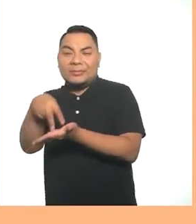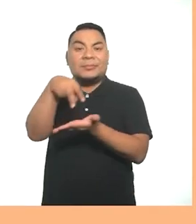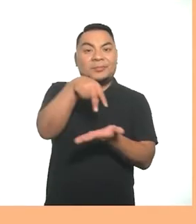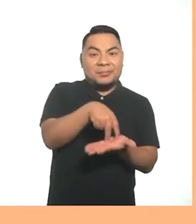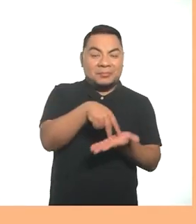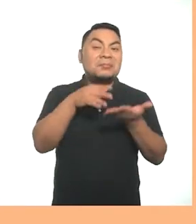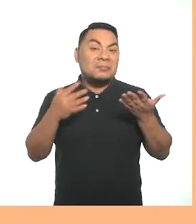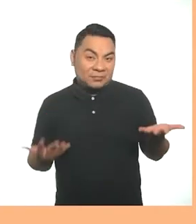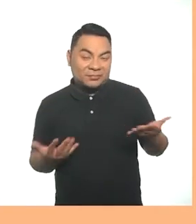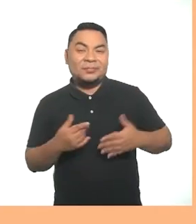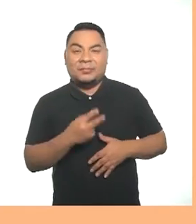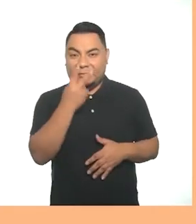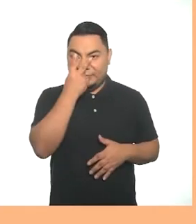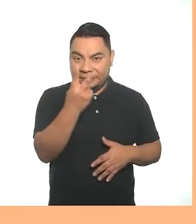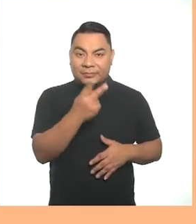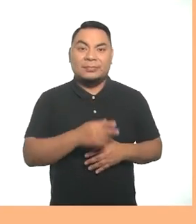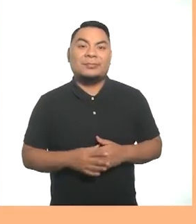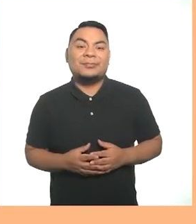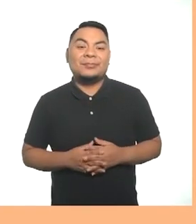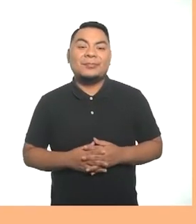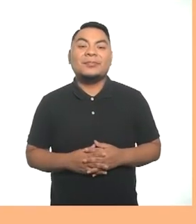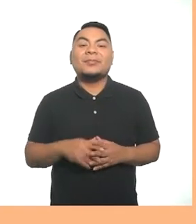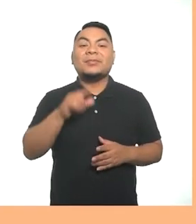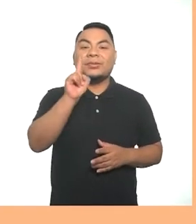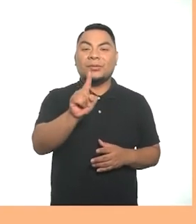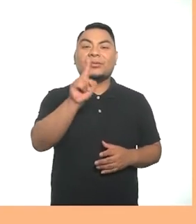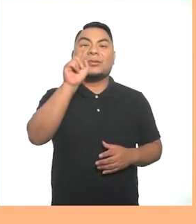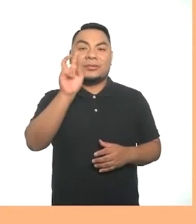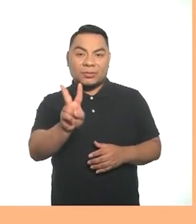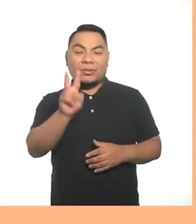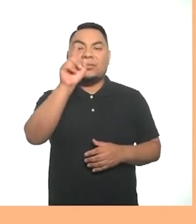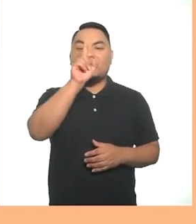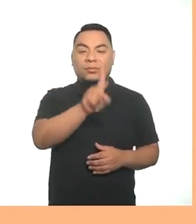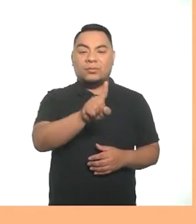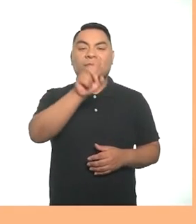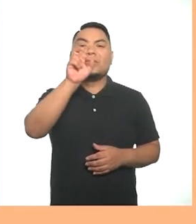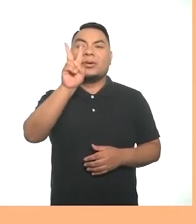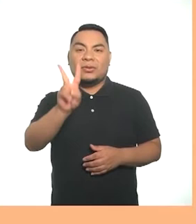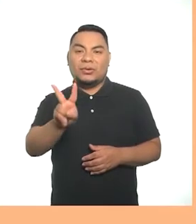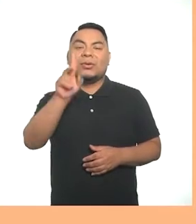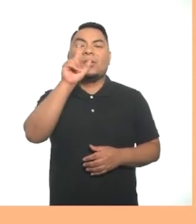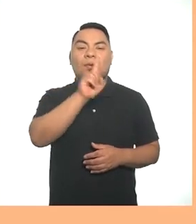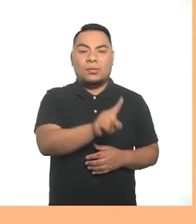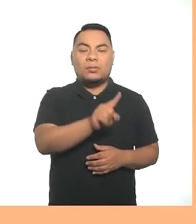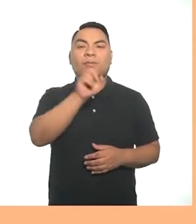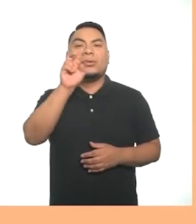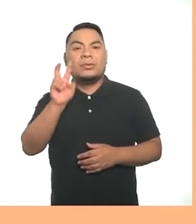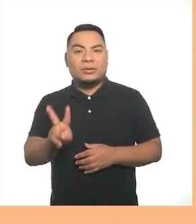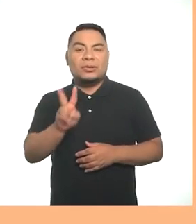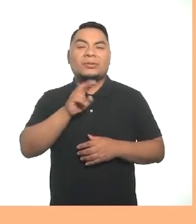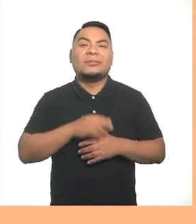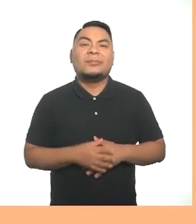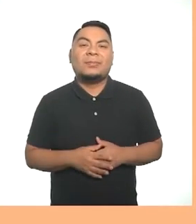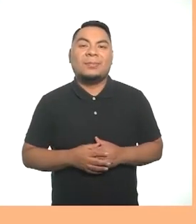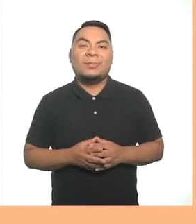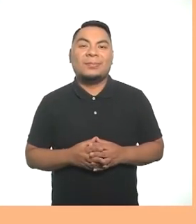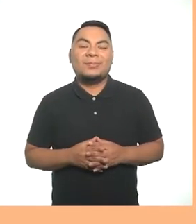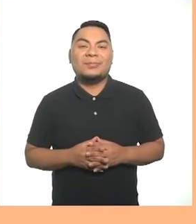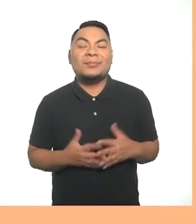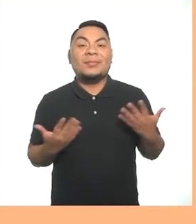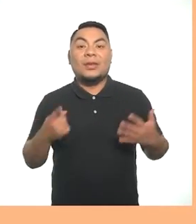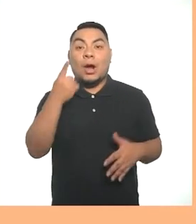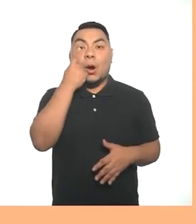¿ok? Así es, mira. Uno, dos, uno, dos. Uno, dos, uno,